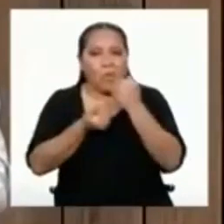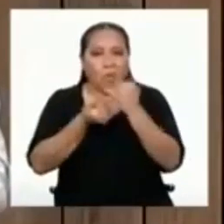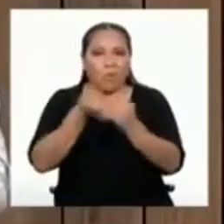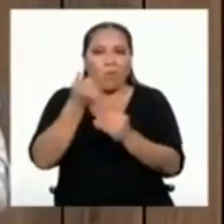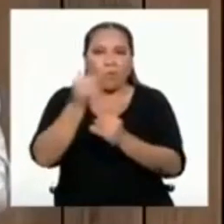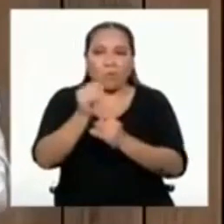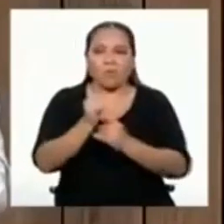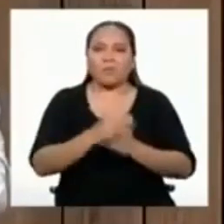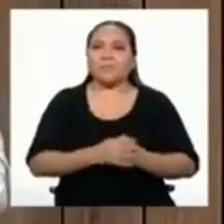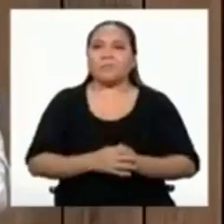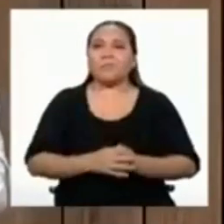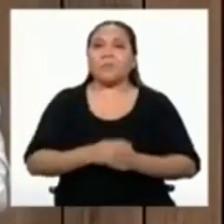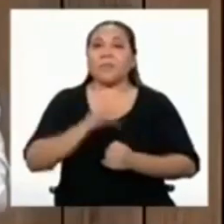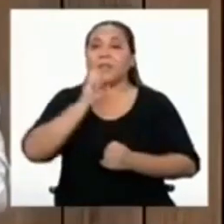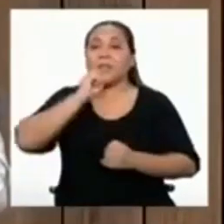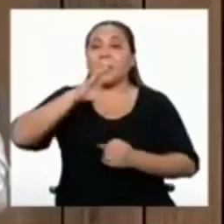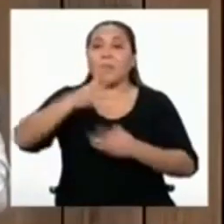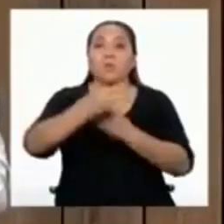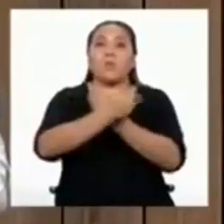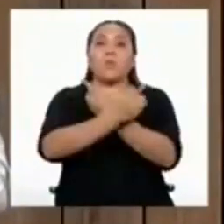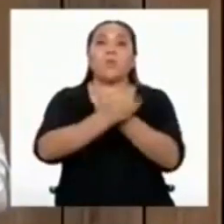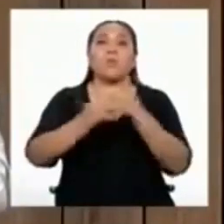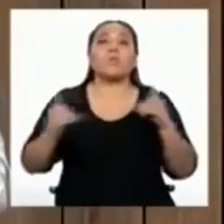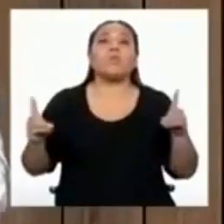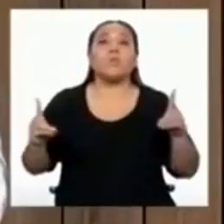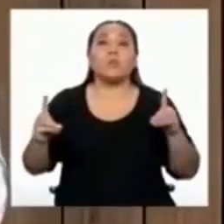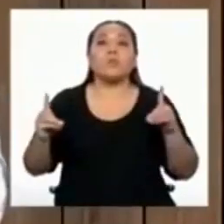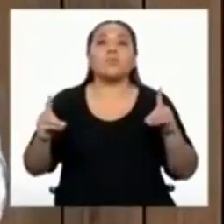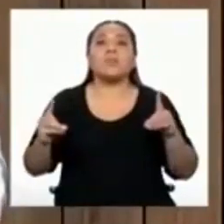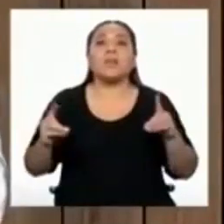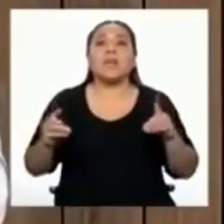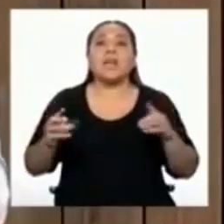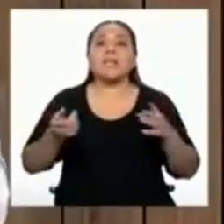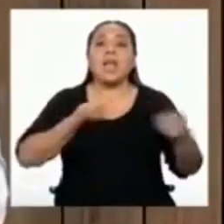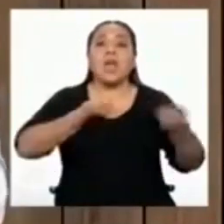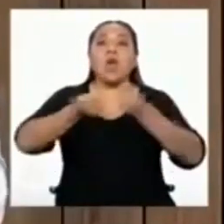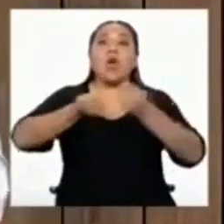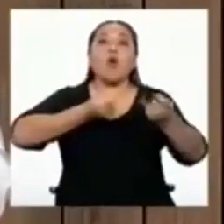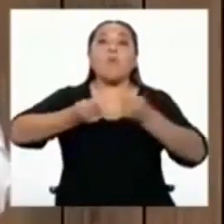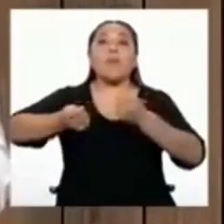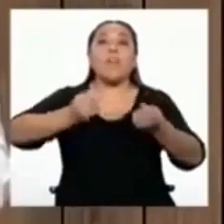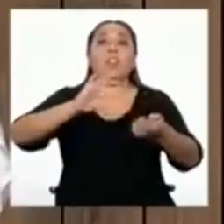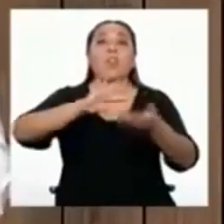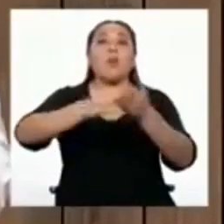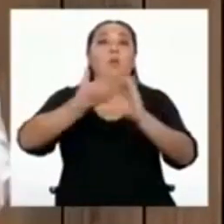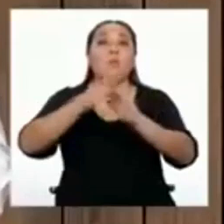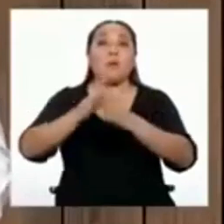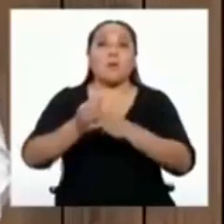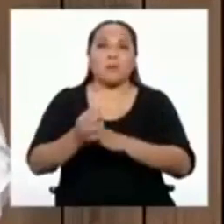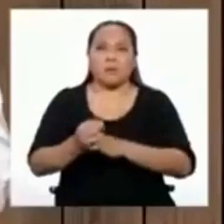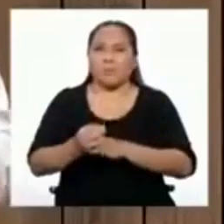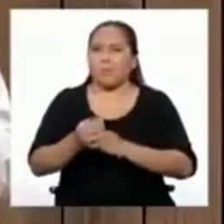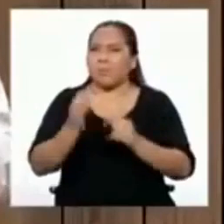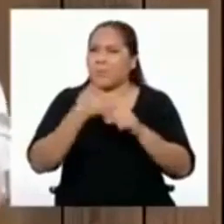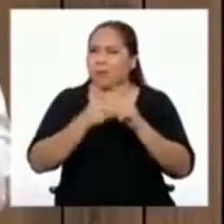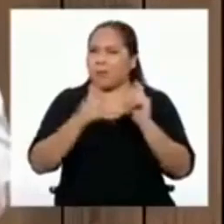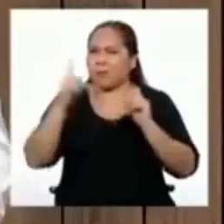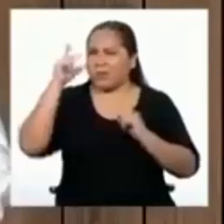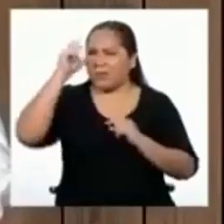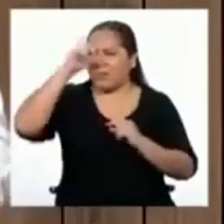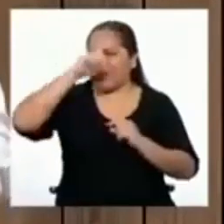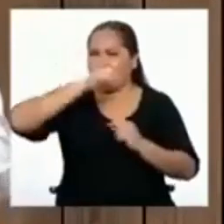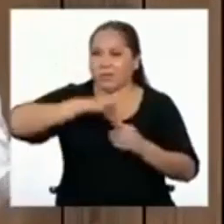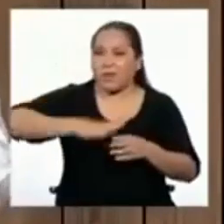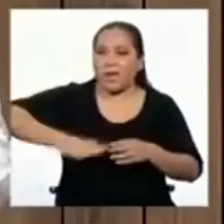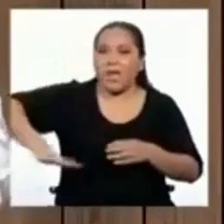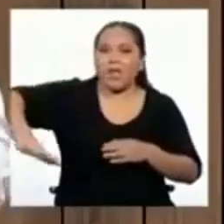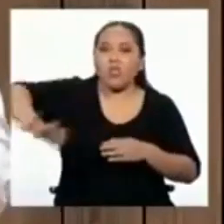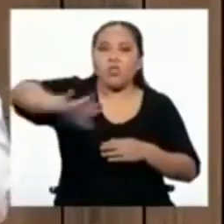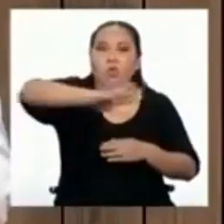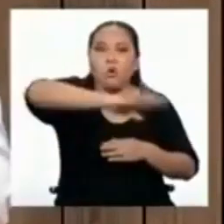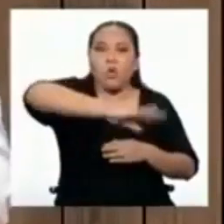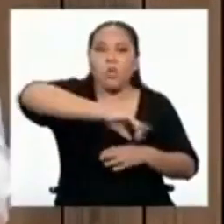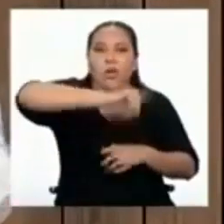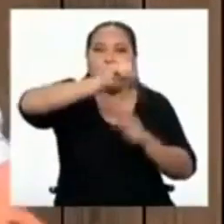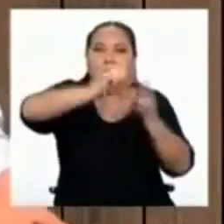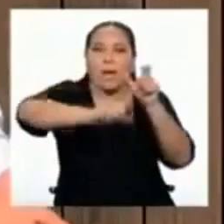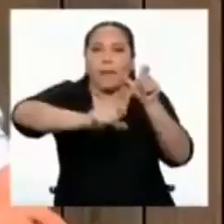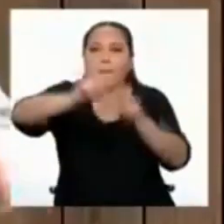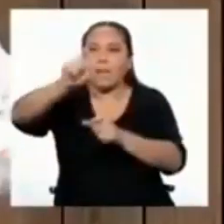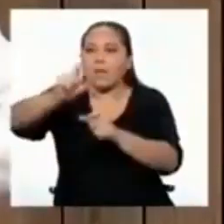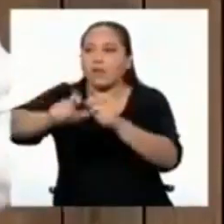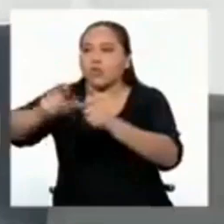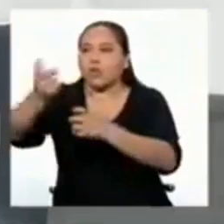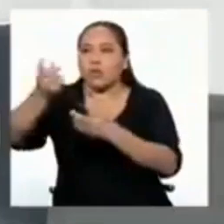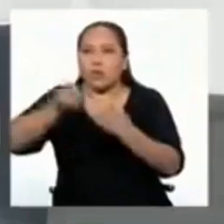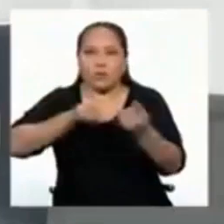que la democracia es el gobierno del pueblo, pero en realidad sería un poco complicado que todo un pueblo